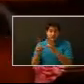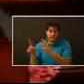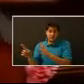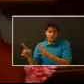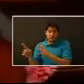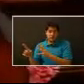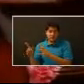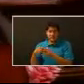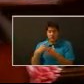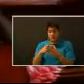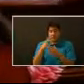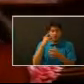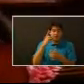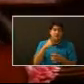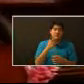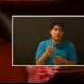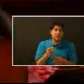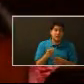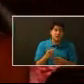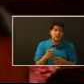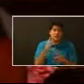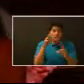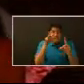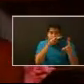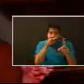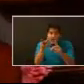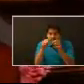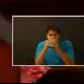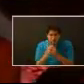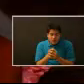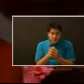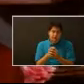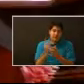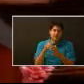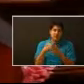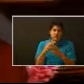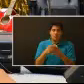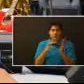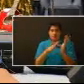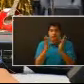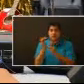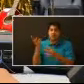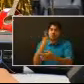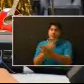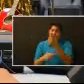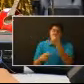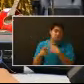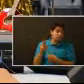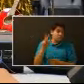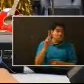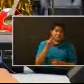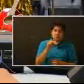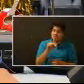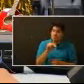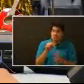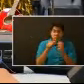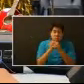dijo, velad y orad. Y cuando Él regresó, ¿qué estaban haciendo? ¿Estaban orando?